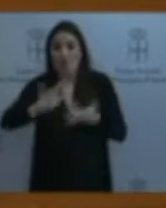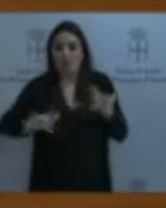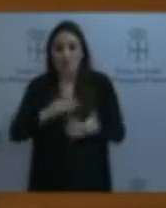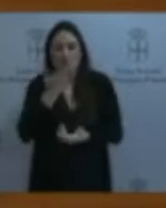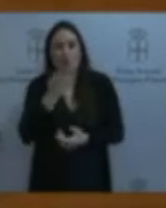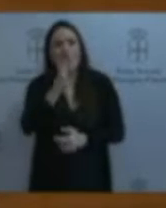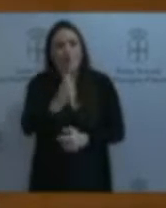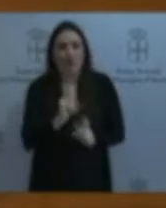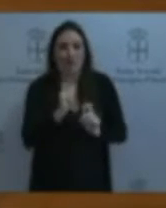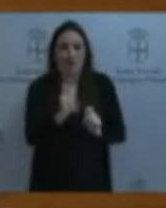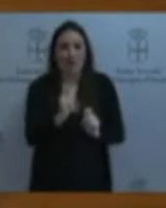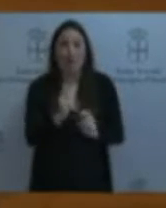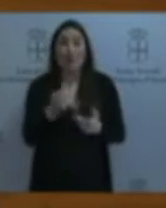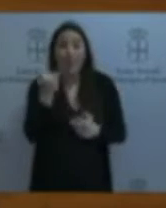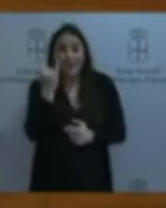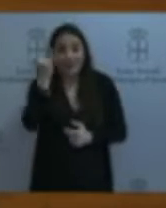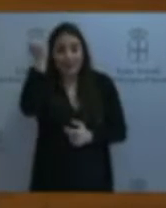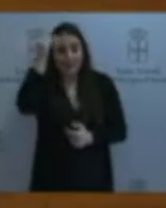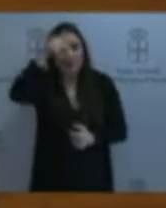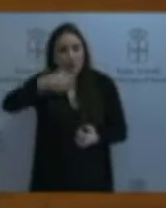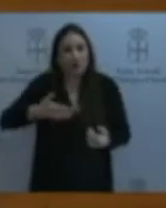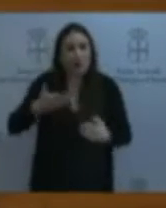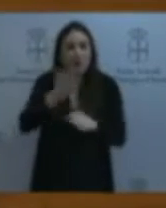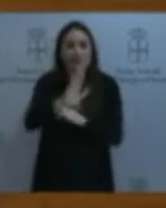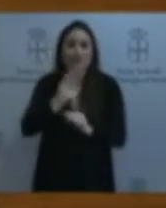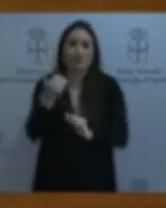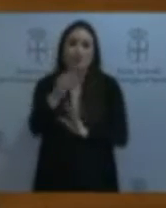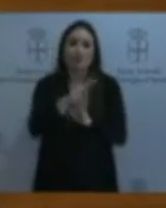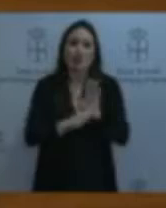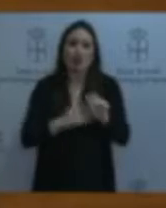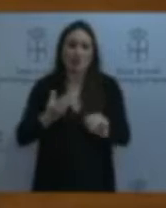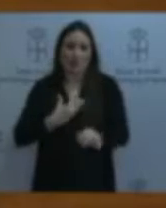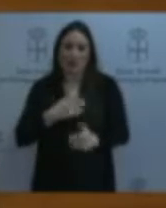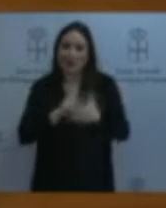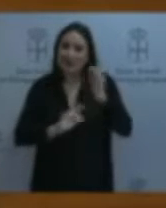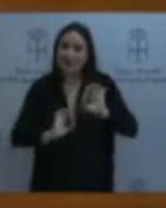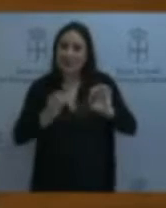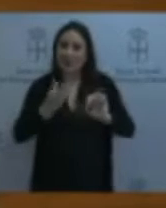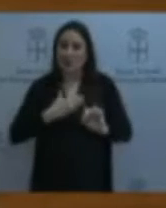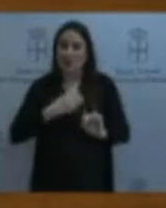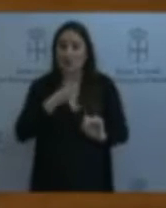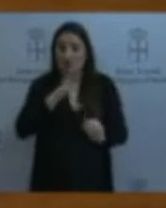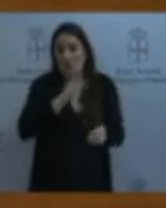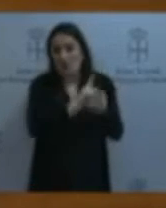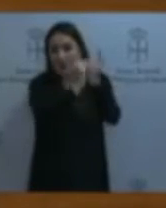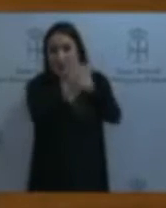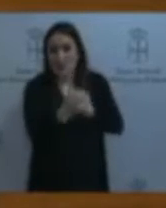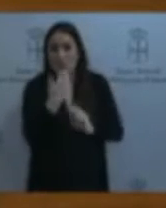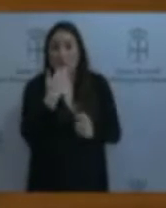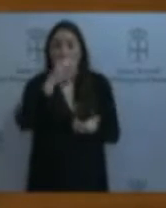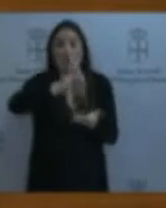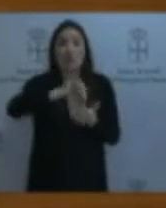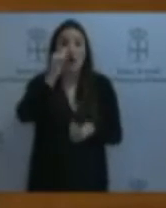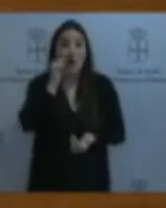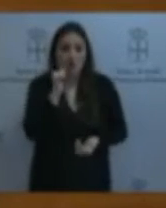Esas iniciativas a día de hoy encuentran reflejo en los programas municipales, especialmente en los ayuntamientos del cambio. En la ciudad de Oviedo, donde